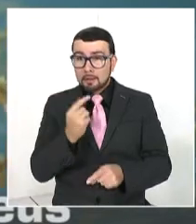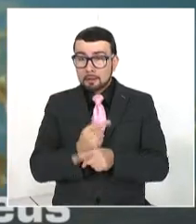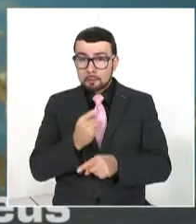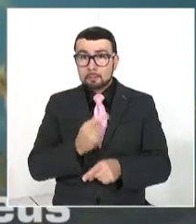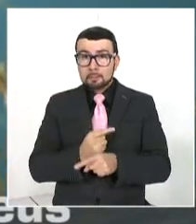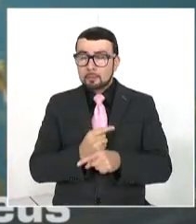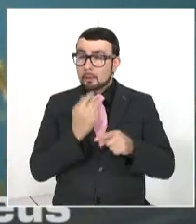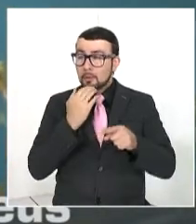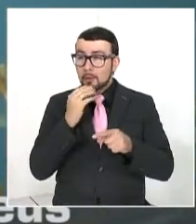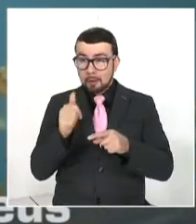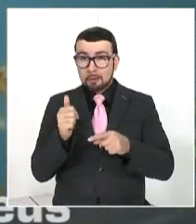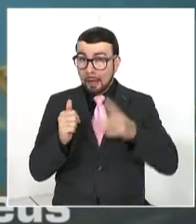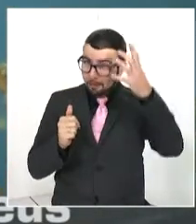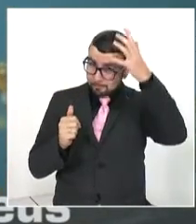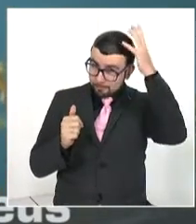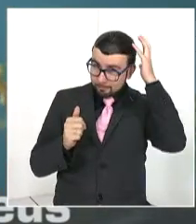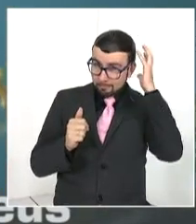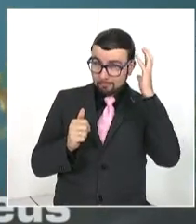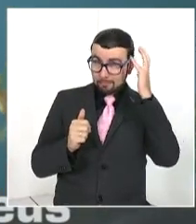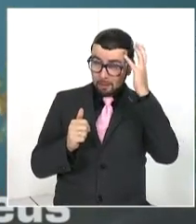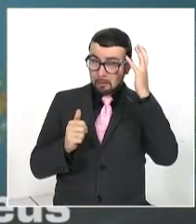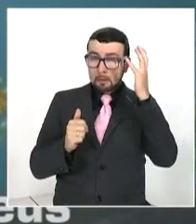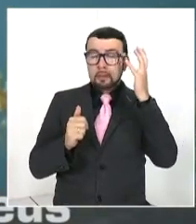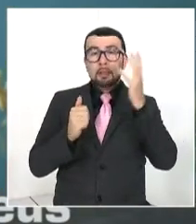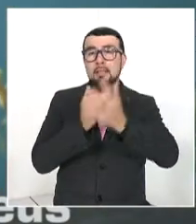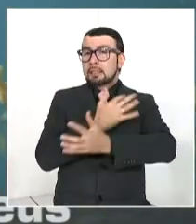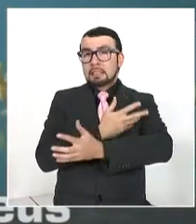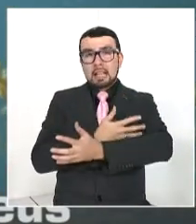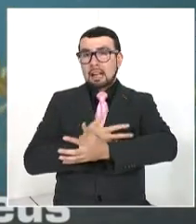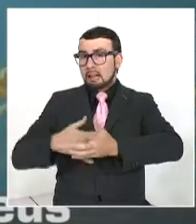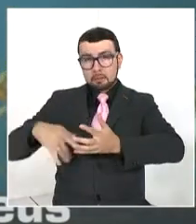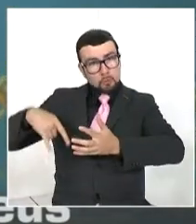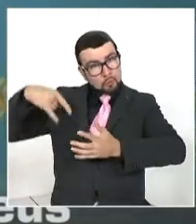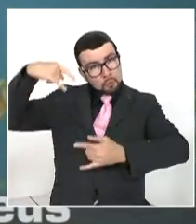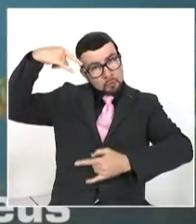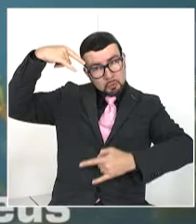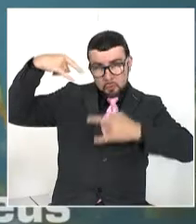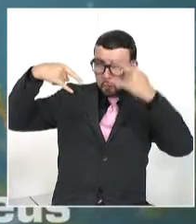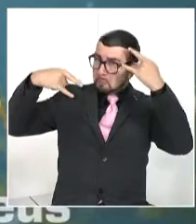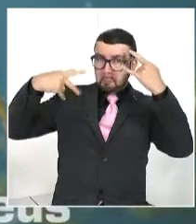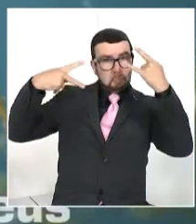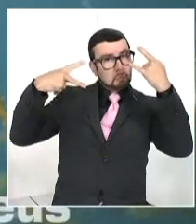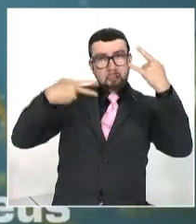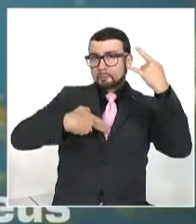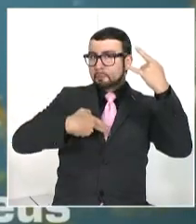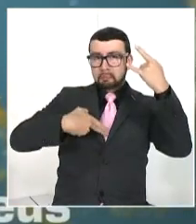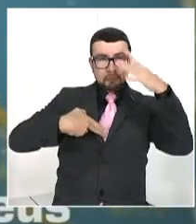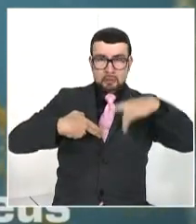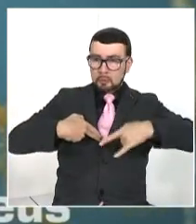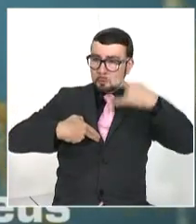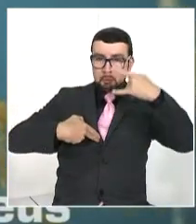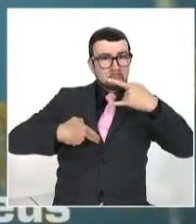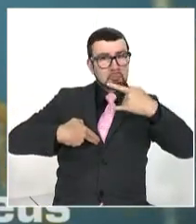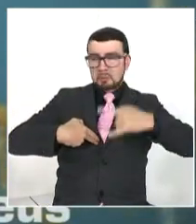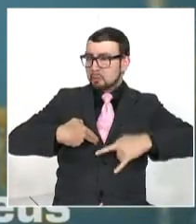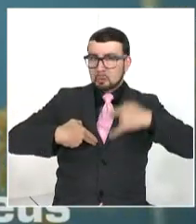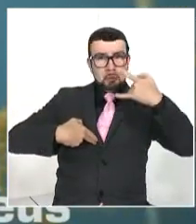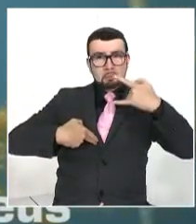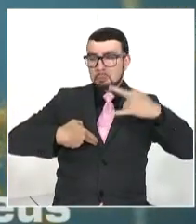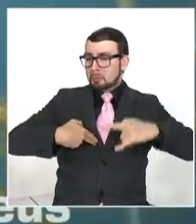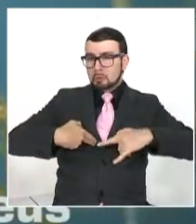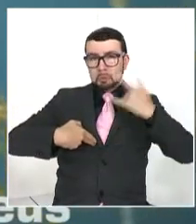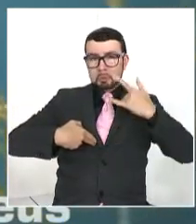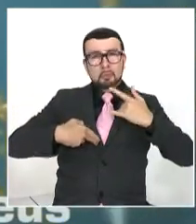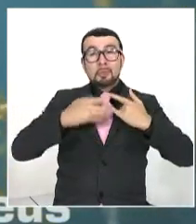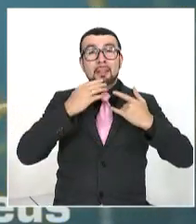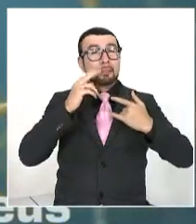de izquierda, dejó de llegar sangre. Y debido a que dejó de llegar sangre, ustedes en este momento están viendo